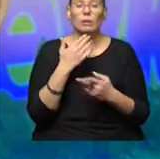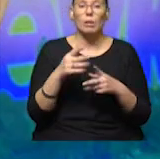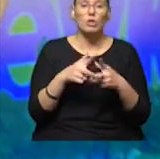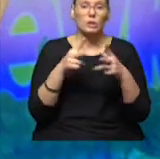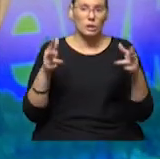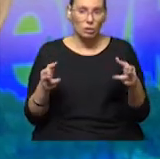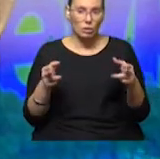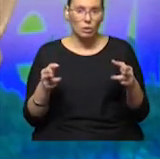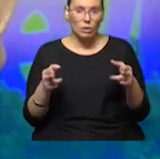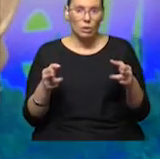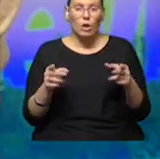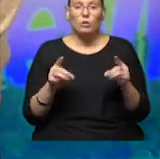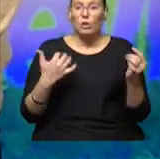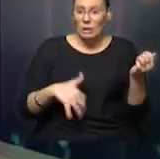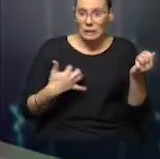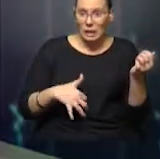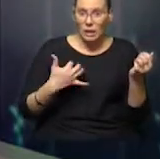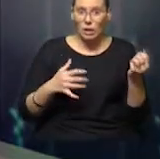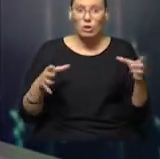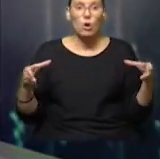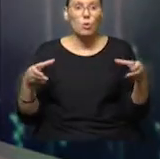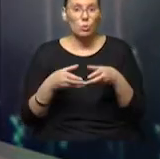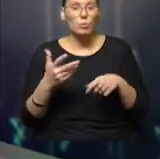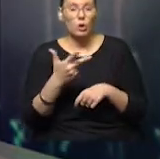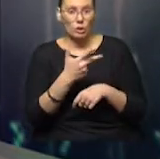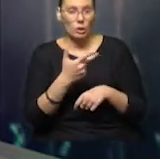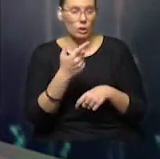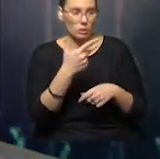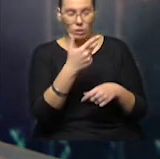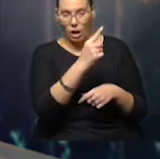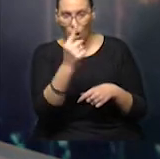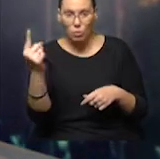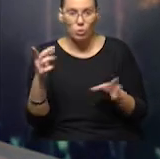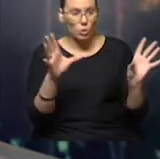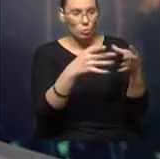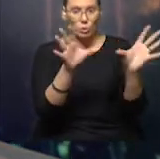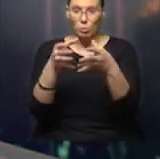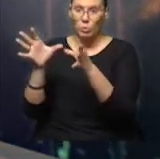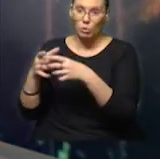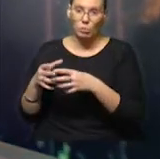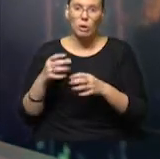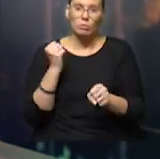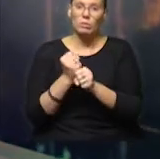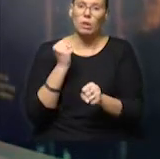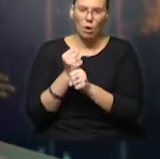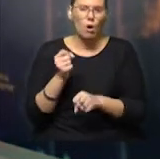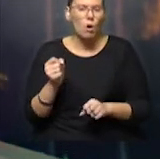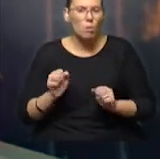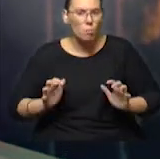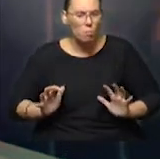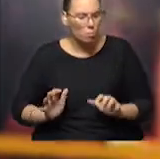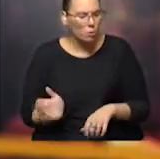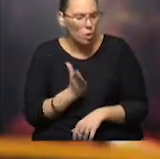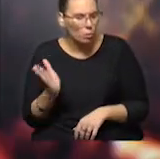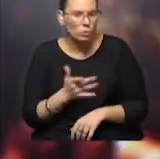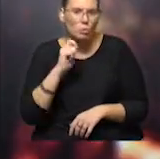piensan que van solo con la guitarra. No, formato banda los tres. Bien, formato banda los tres. Sí, como decía Noé, hay un trabajo de producción que le estamos metiendo